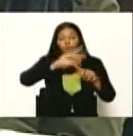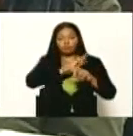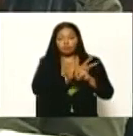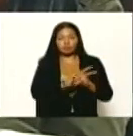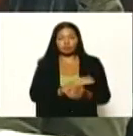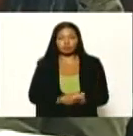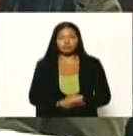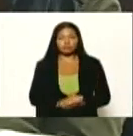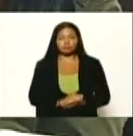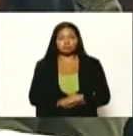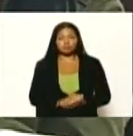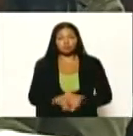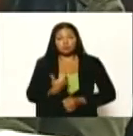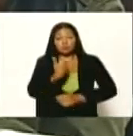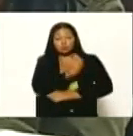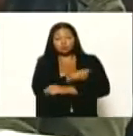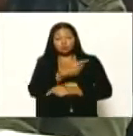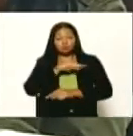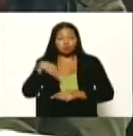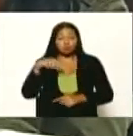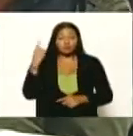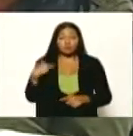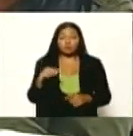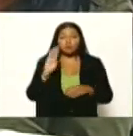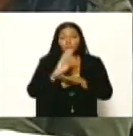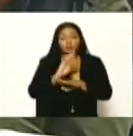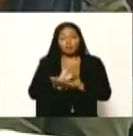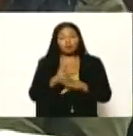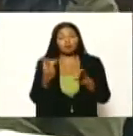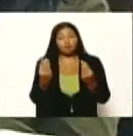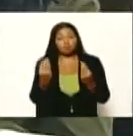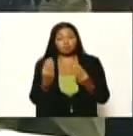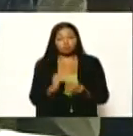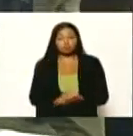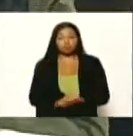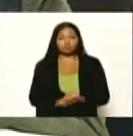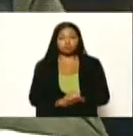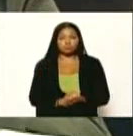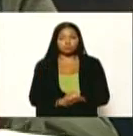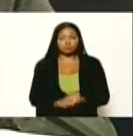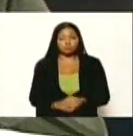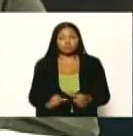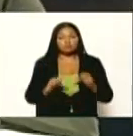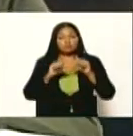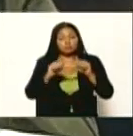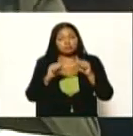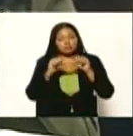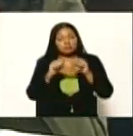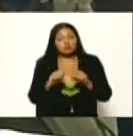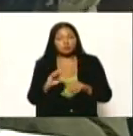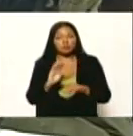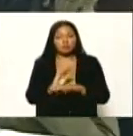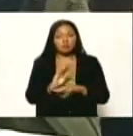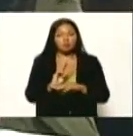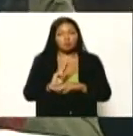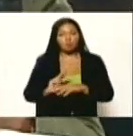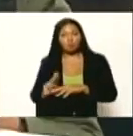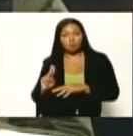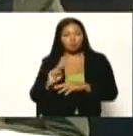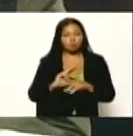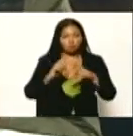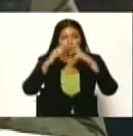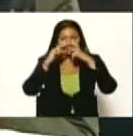que aún estando vacunados nosotros tenemos que protegernos, lo que usted dice, mantener nuestros esquemas de prevención, uso de la